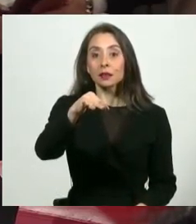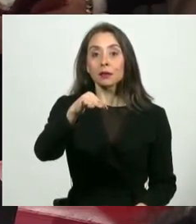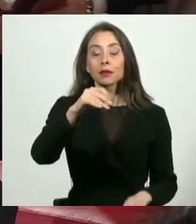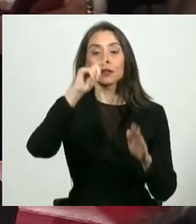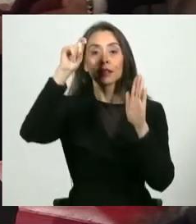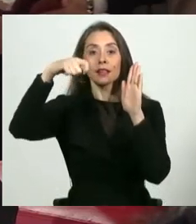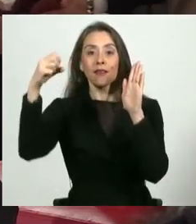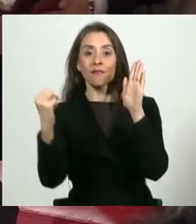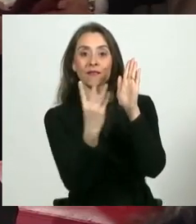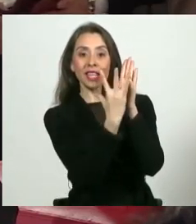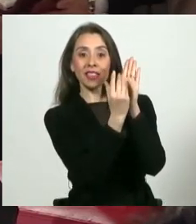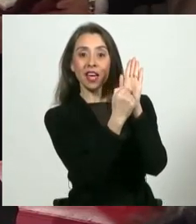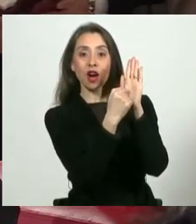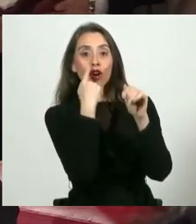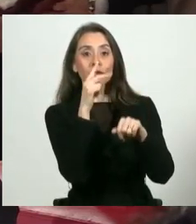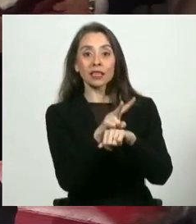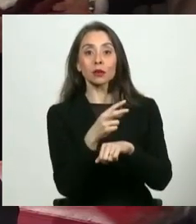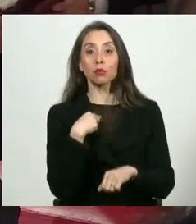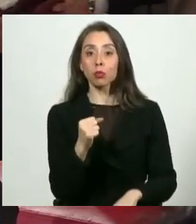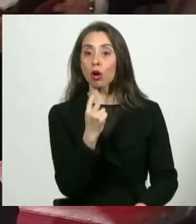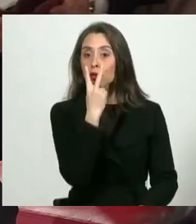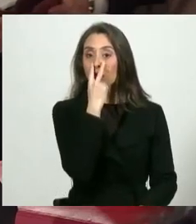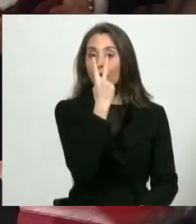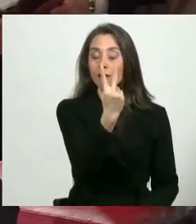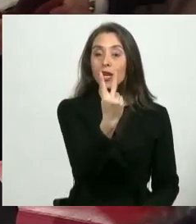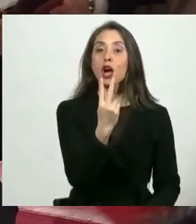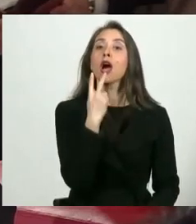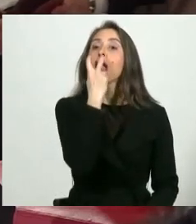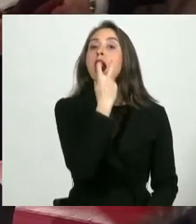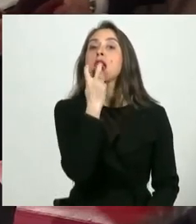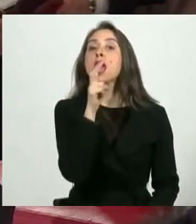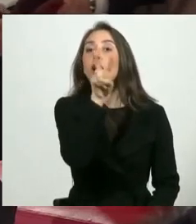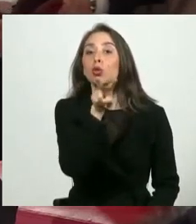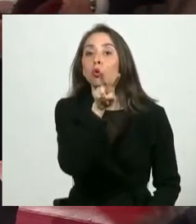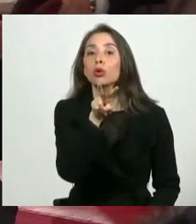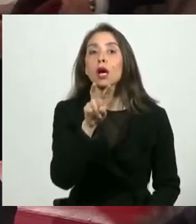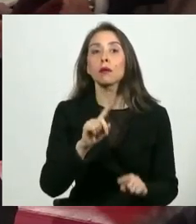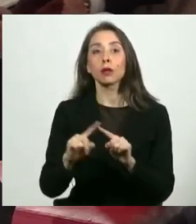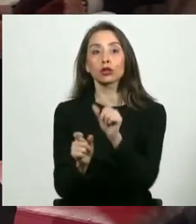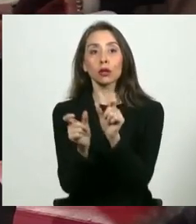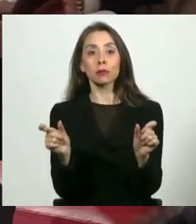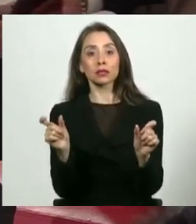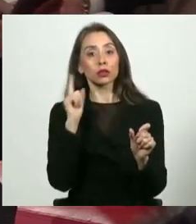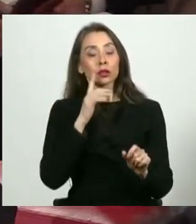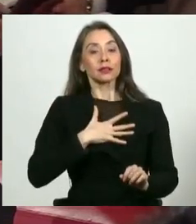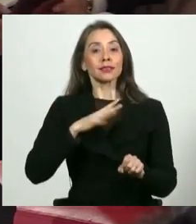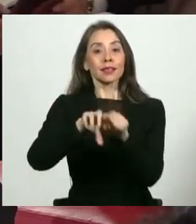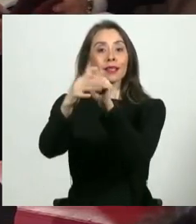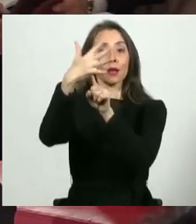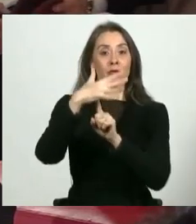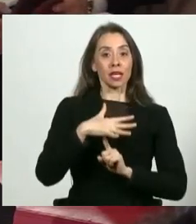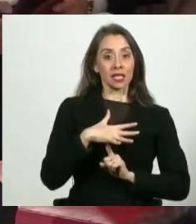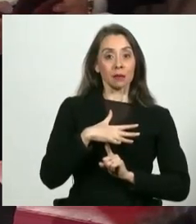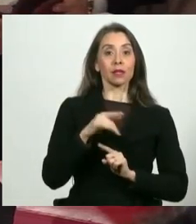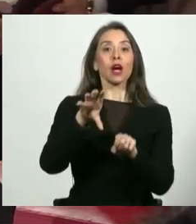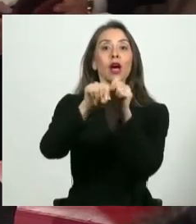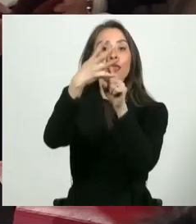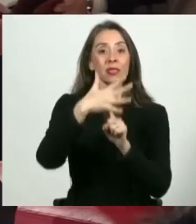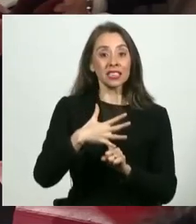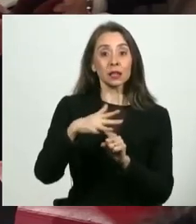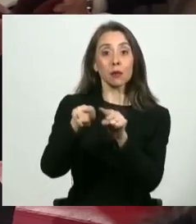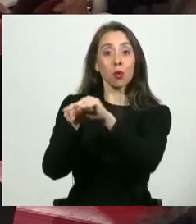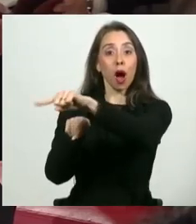video testimonio. Yo lo puedo ver por los labios, pero los demás, ¿qué pasa? Se van a sentir discriminados. Esa discriminación es la que vivo